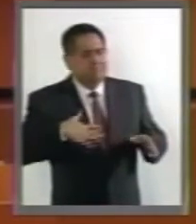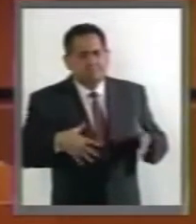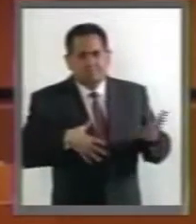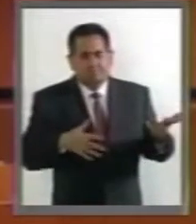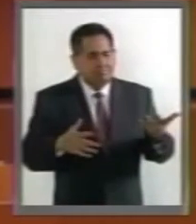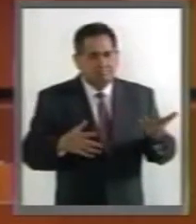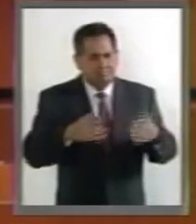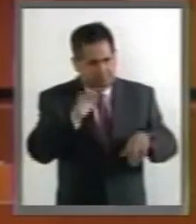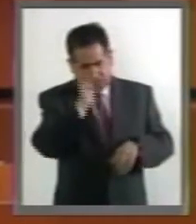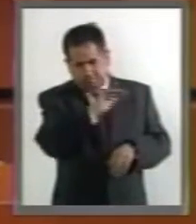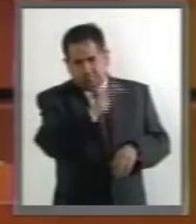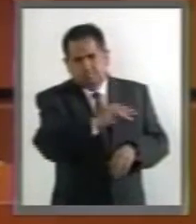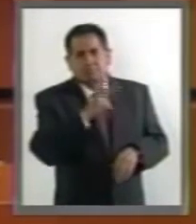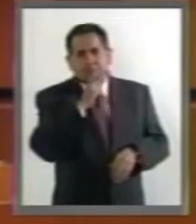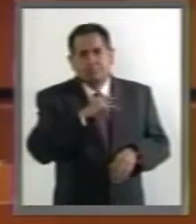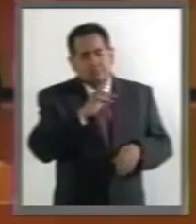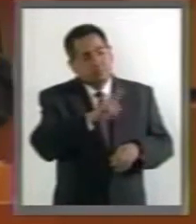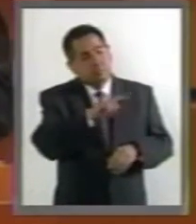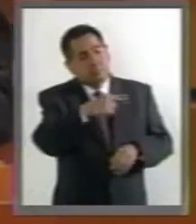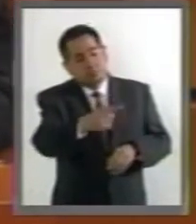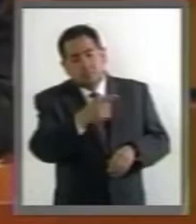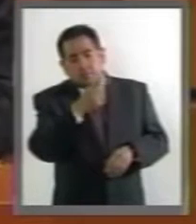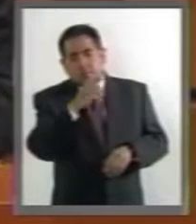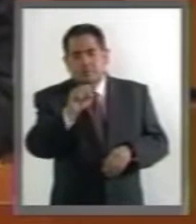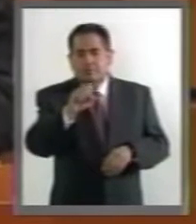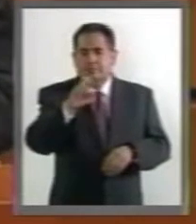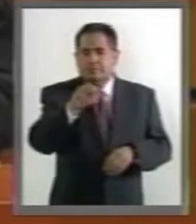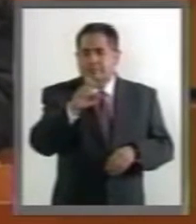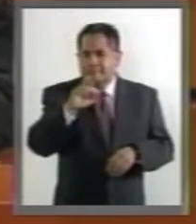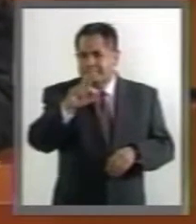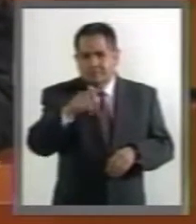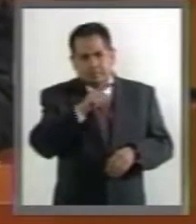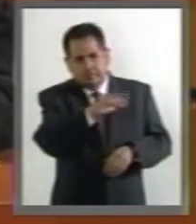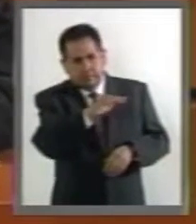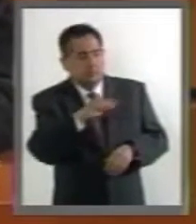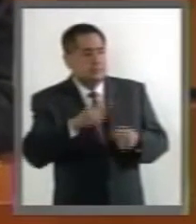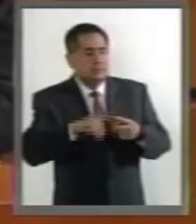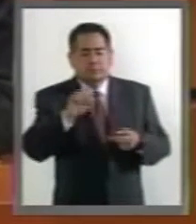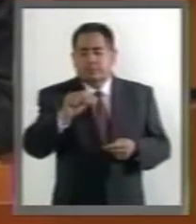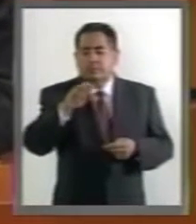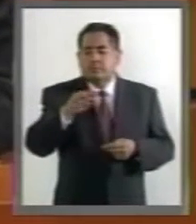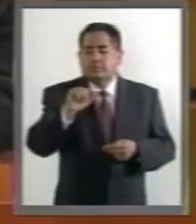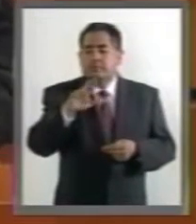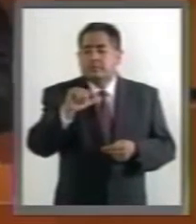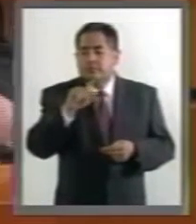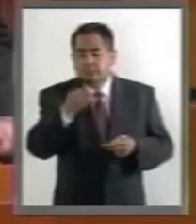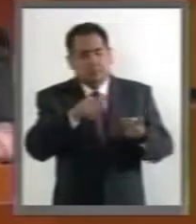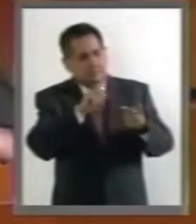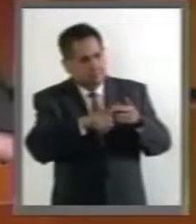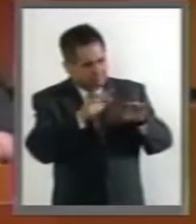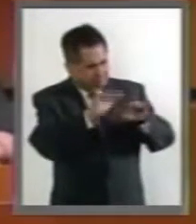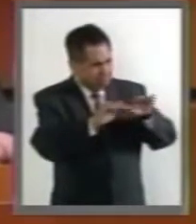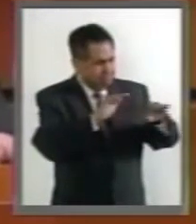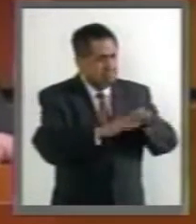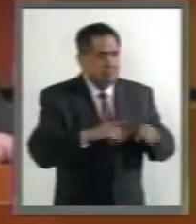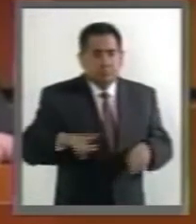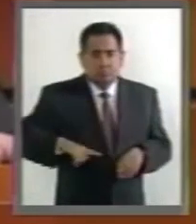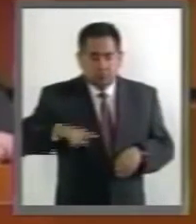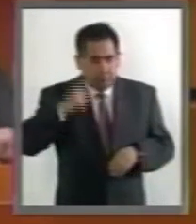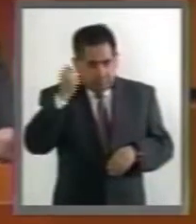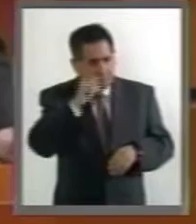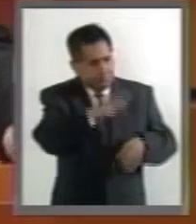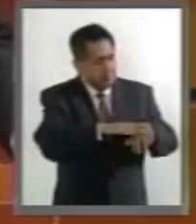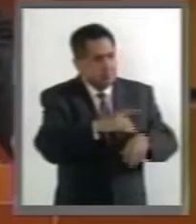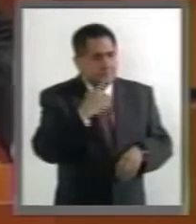primera instancia ante la Secretaría de Energía, Recursos Naturales y Protección Ambiental del Gobierno de